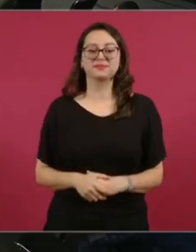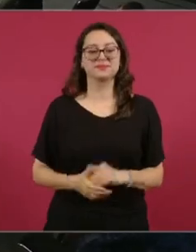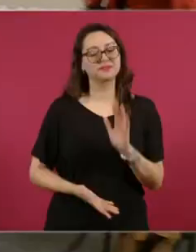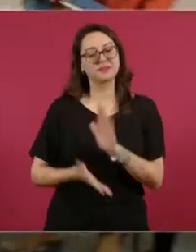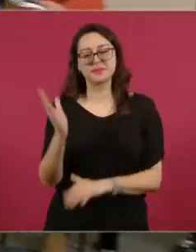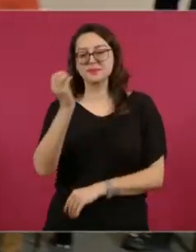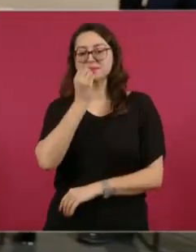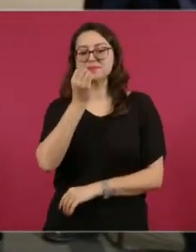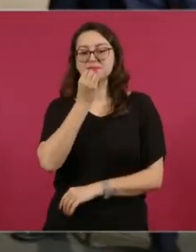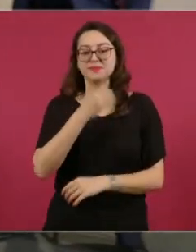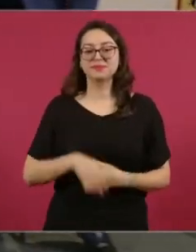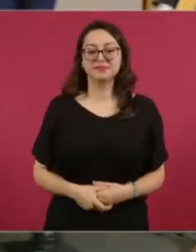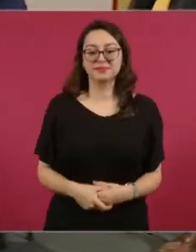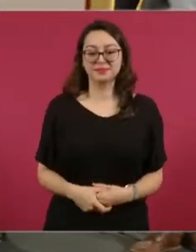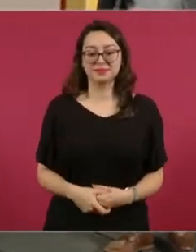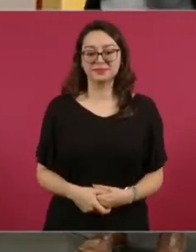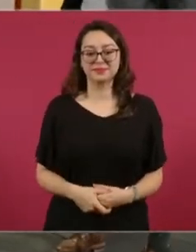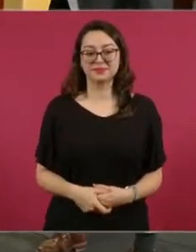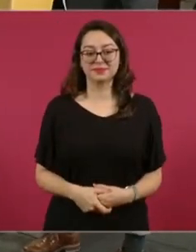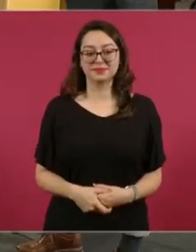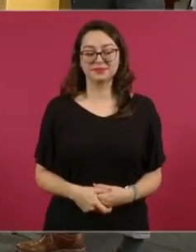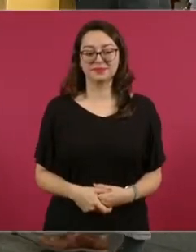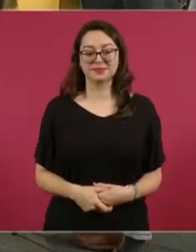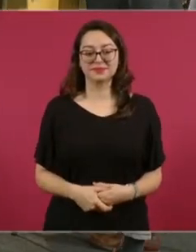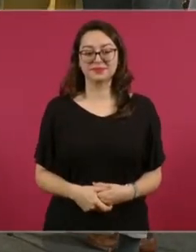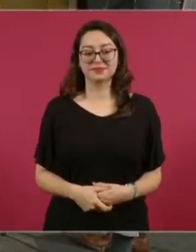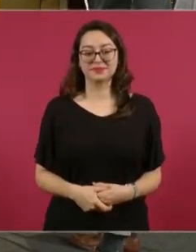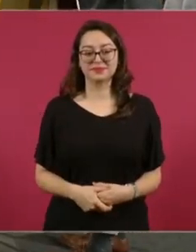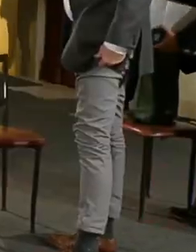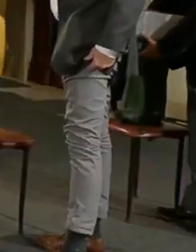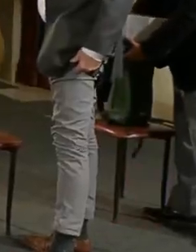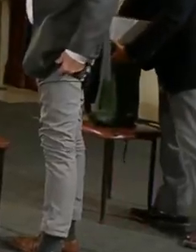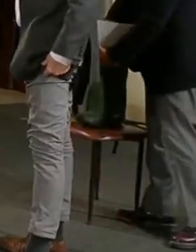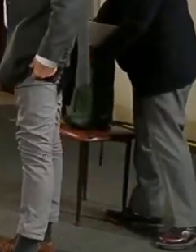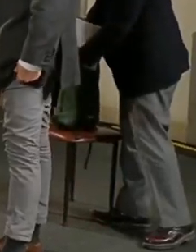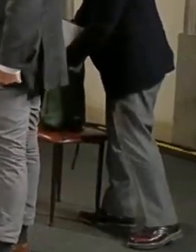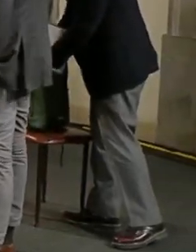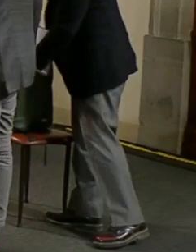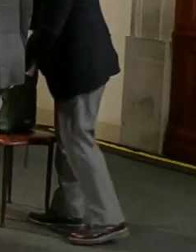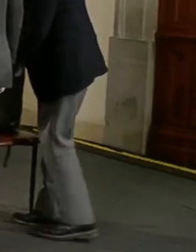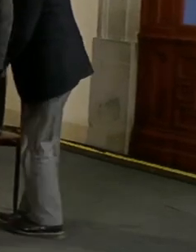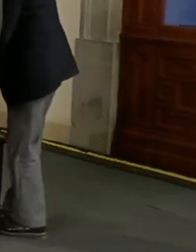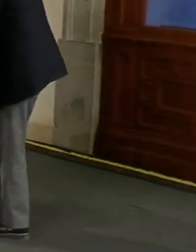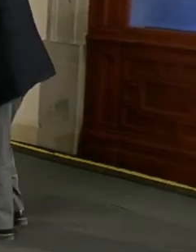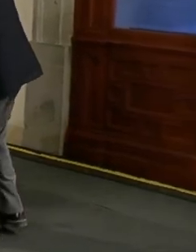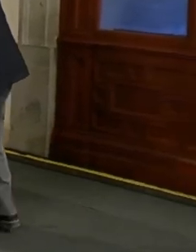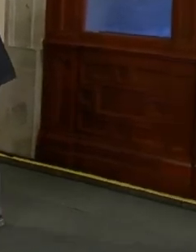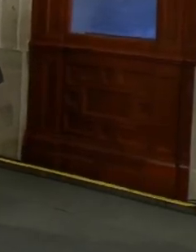Desayunar. Ahí te queda tu libro, ya te lo voy a firmar.